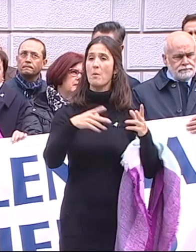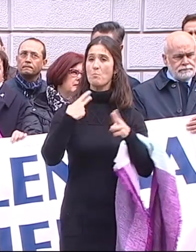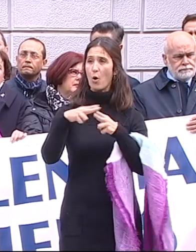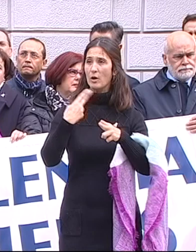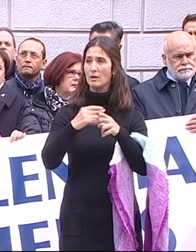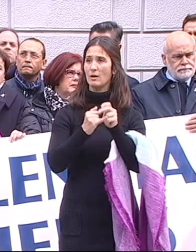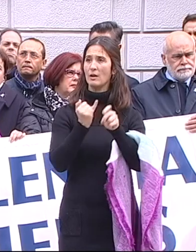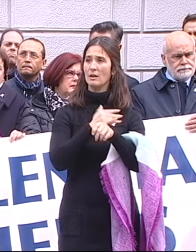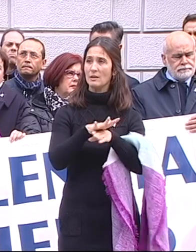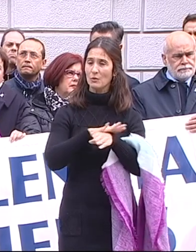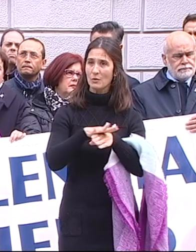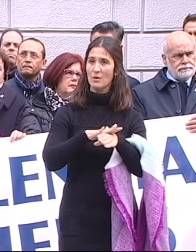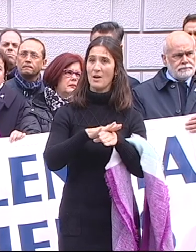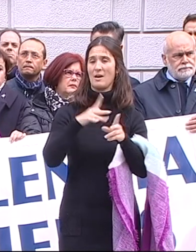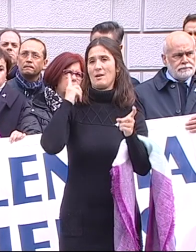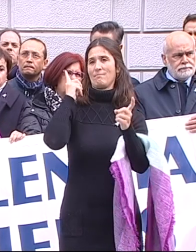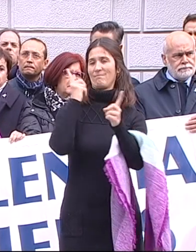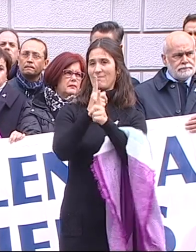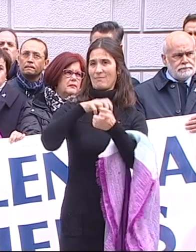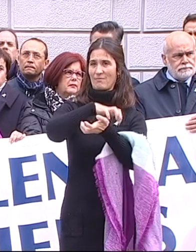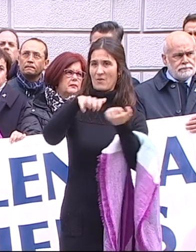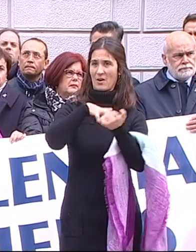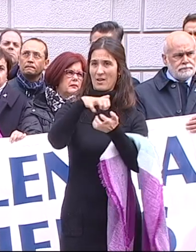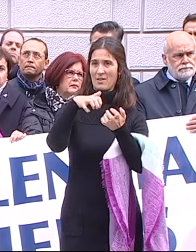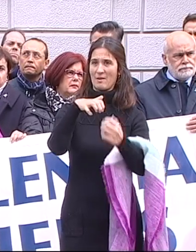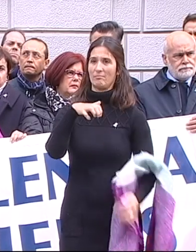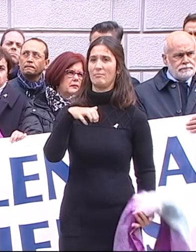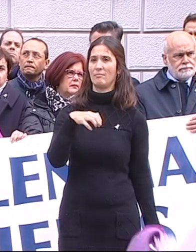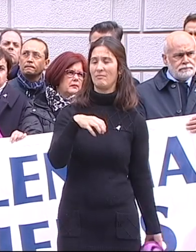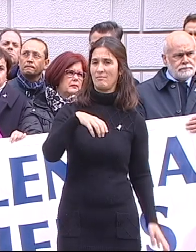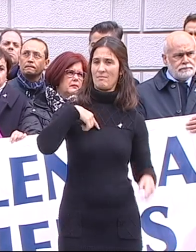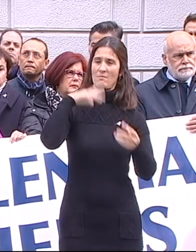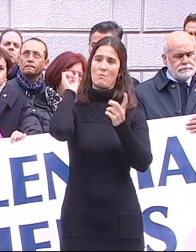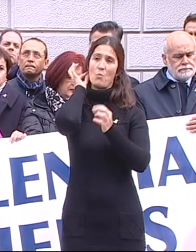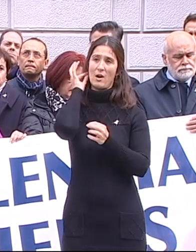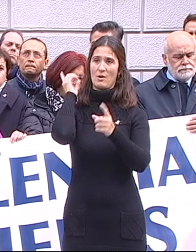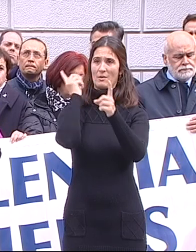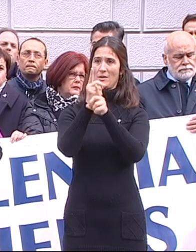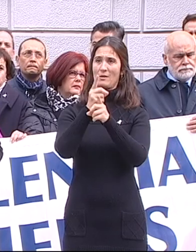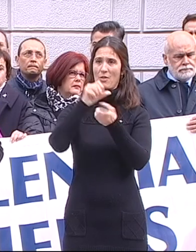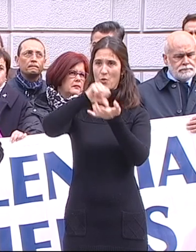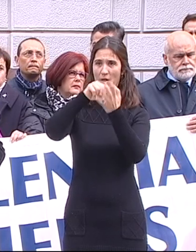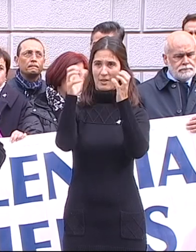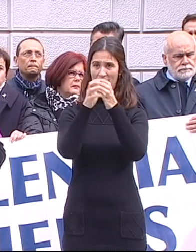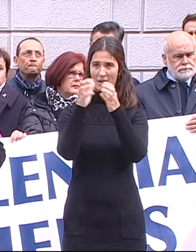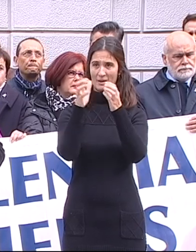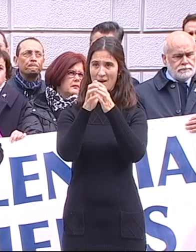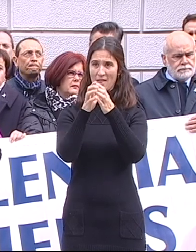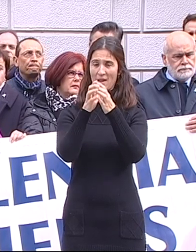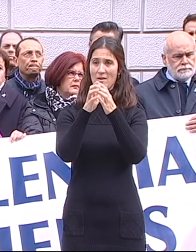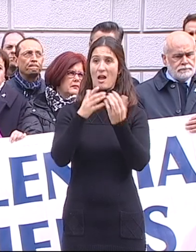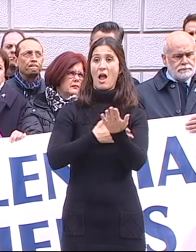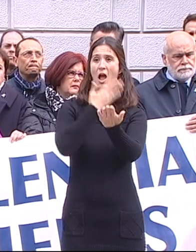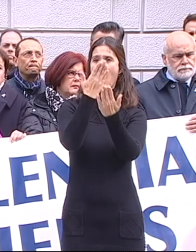institucionales de erradicación contra la violencia hacia las mujeres en la ciudad de Granada. Apoyar la